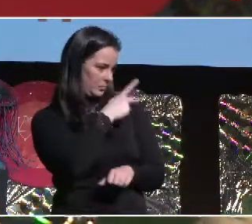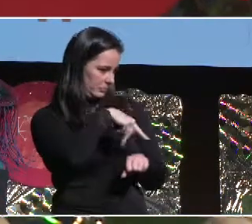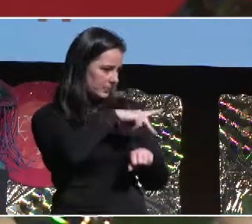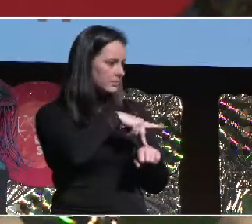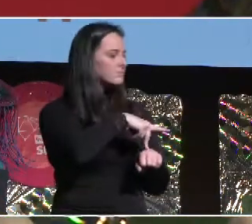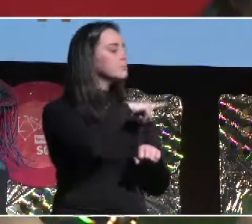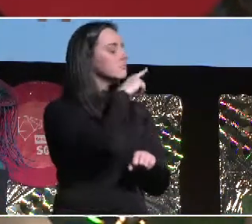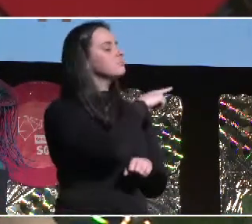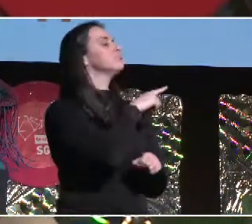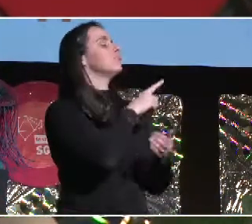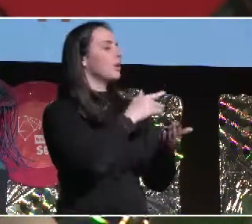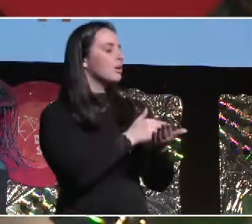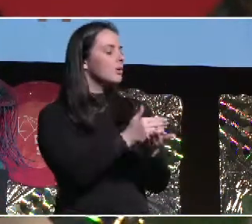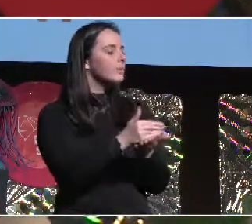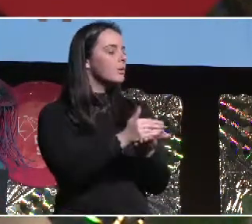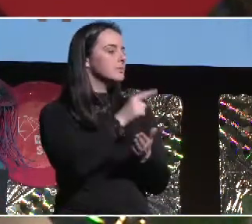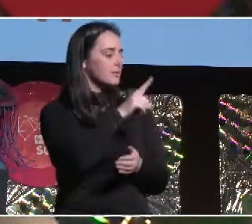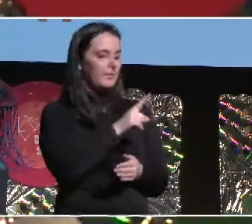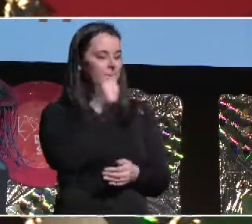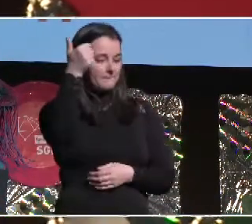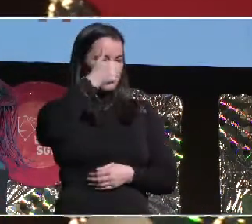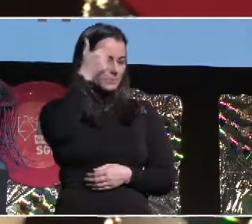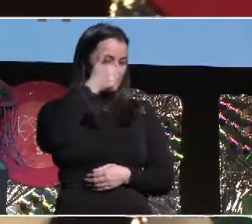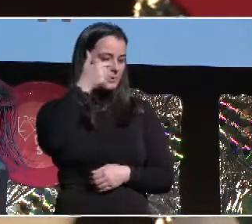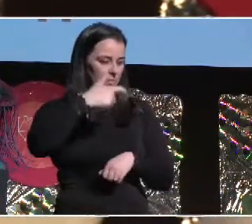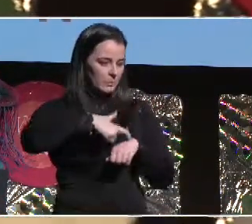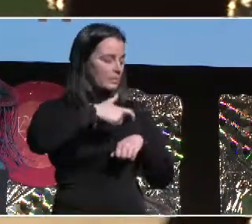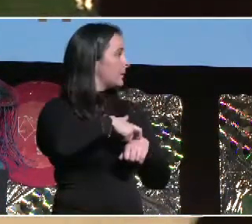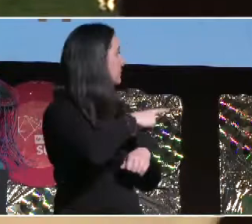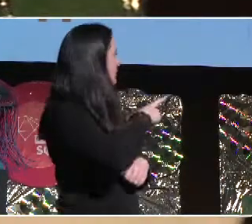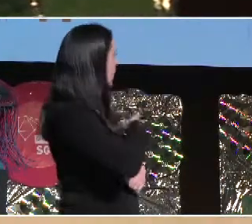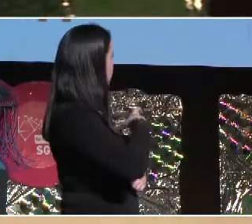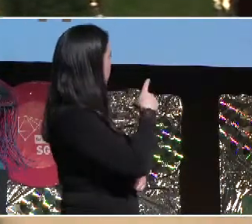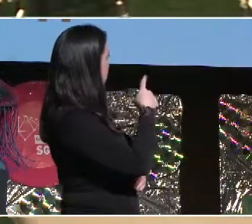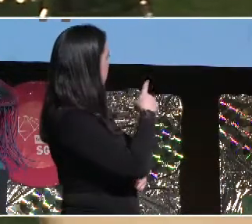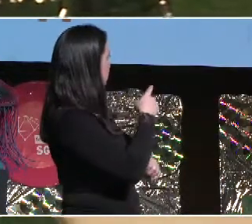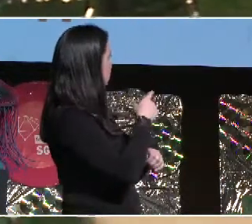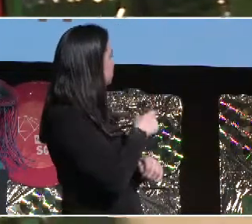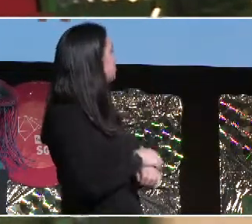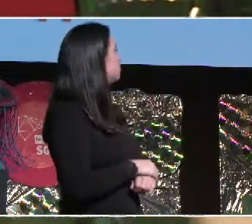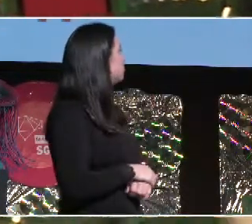Y como les contaba, eso fue durante la primera fase piloto.